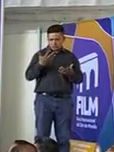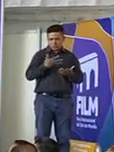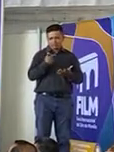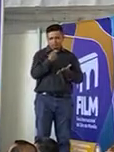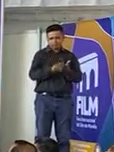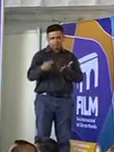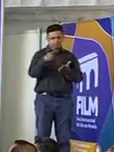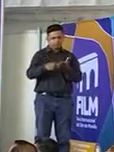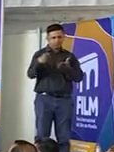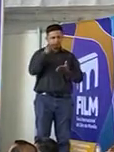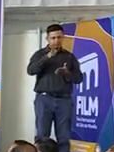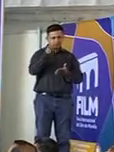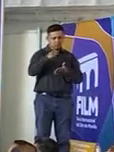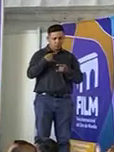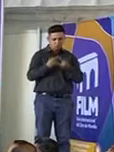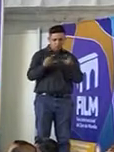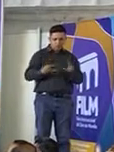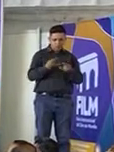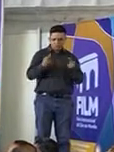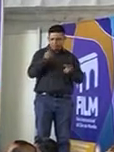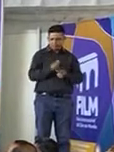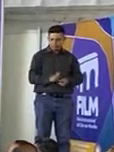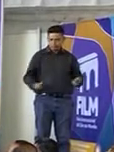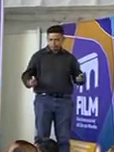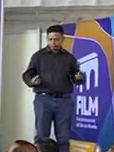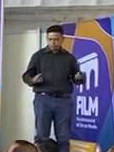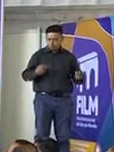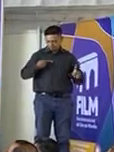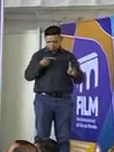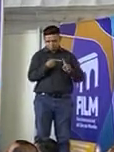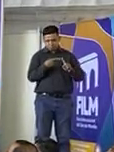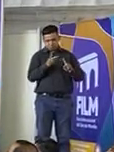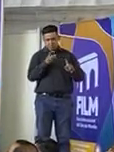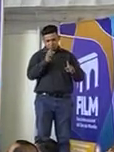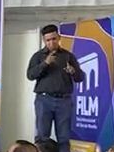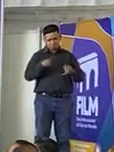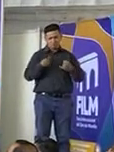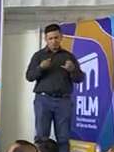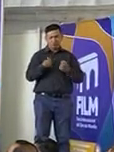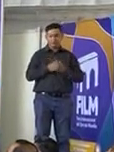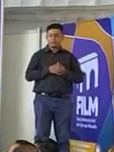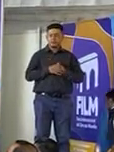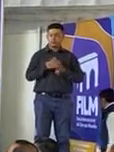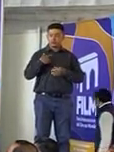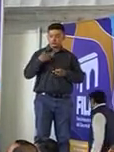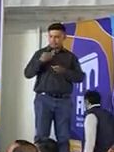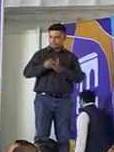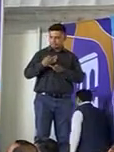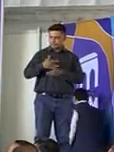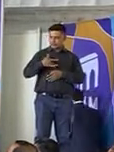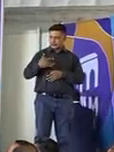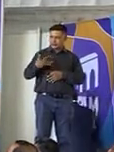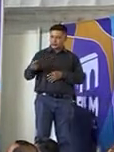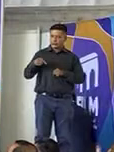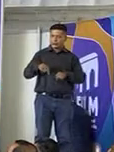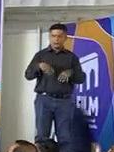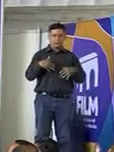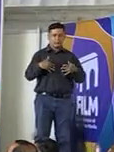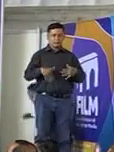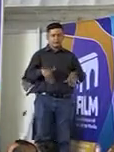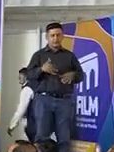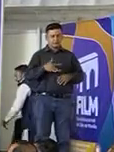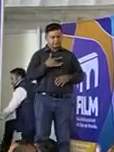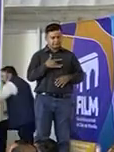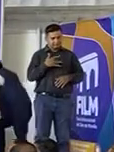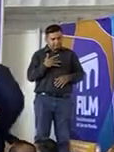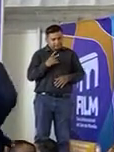jóvenes y me da mucha emoción estar aquí el día de hoy. Siempre es muy excitante estar de madrina en los